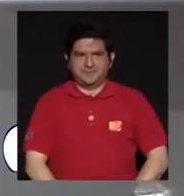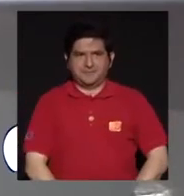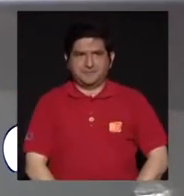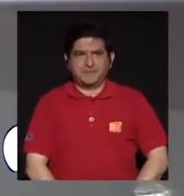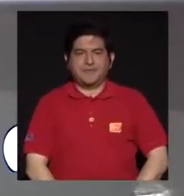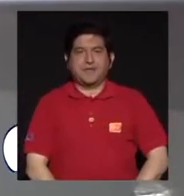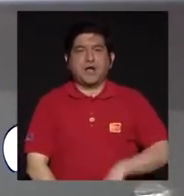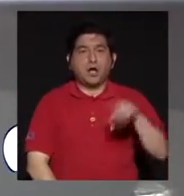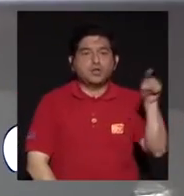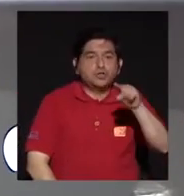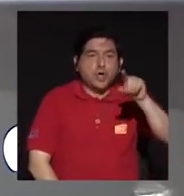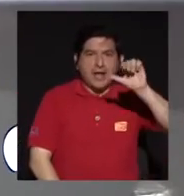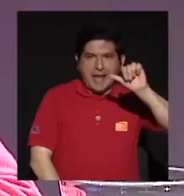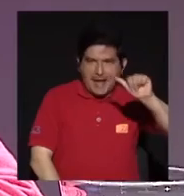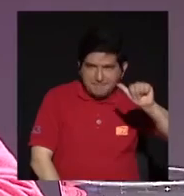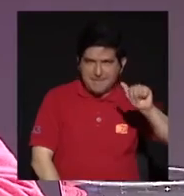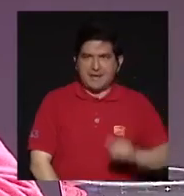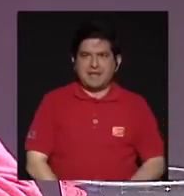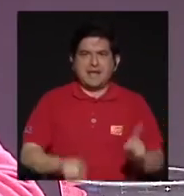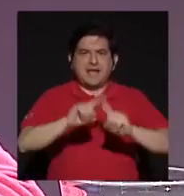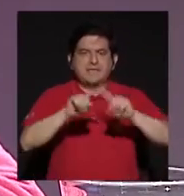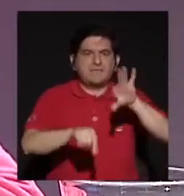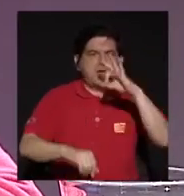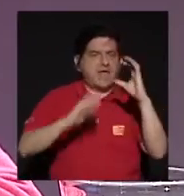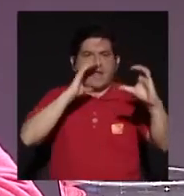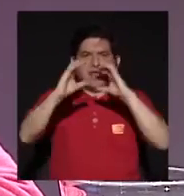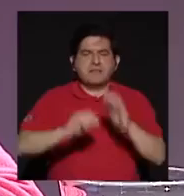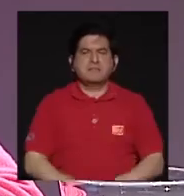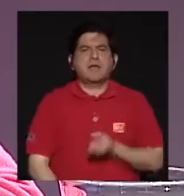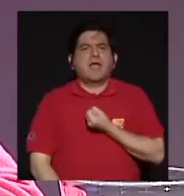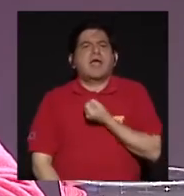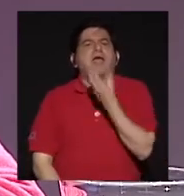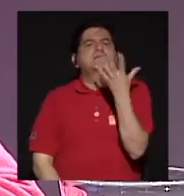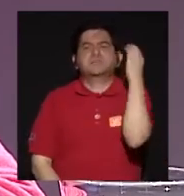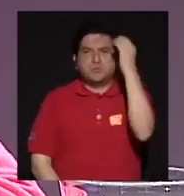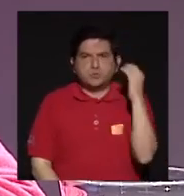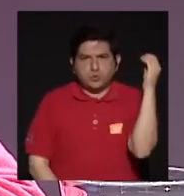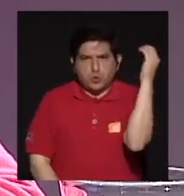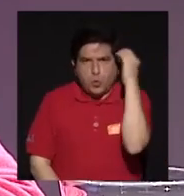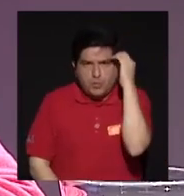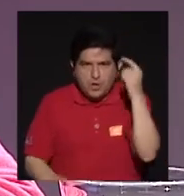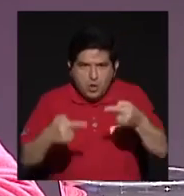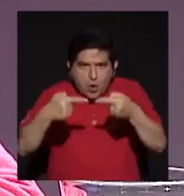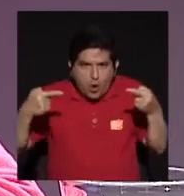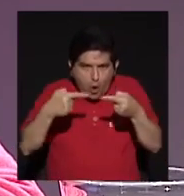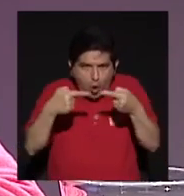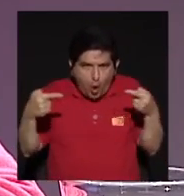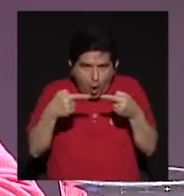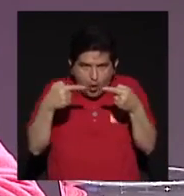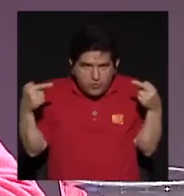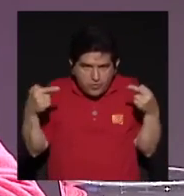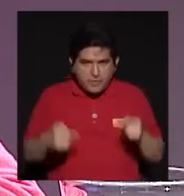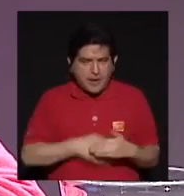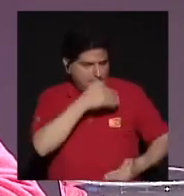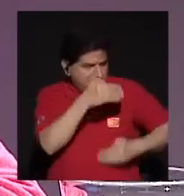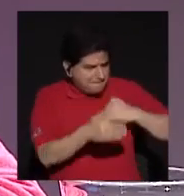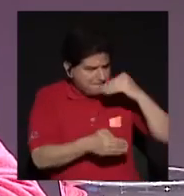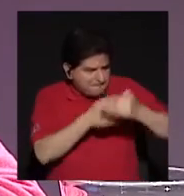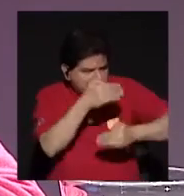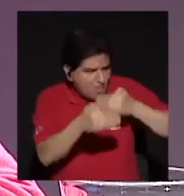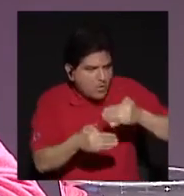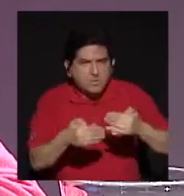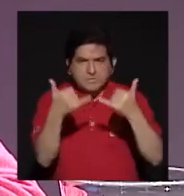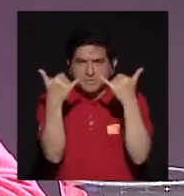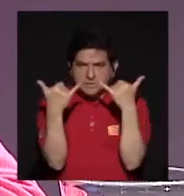Soyla América ha estado presente en los medios de comunicación expresando sus opiniones en contra, por supuesto, del proceso tal como se